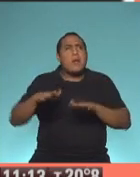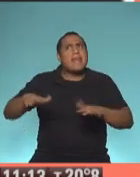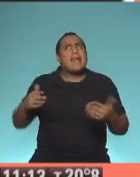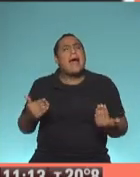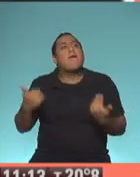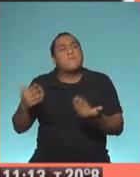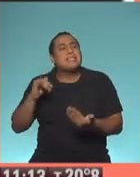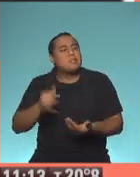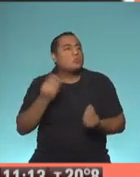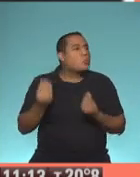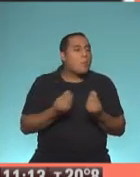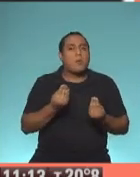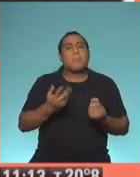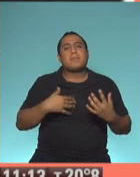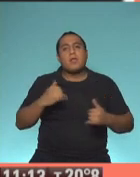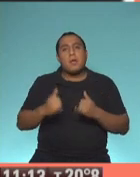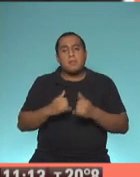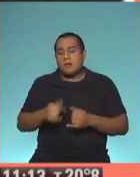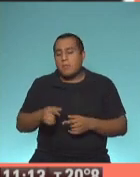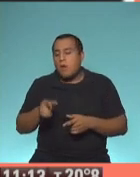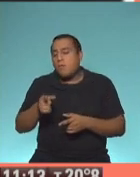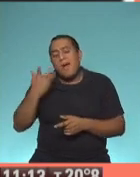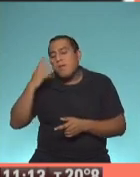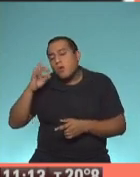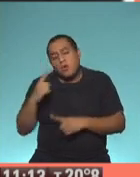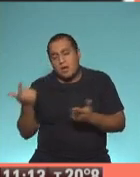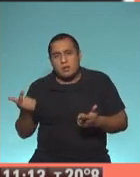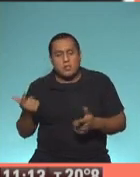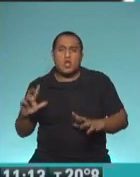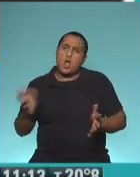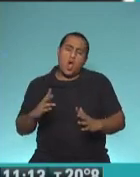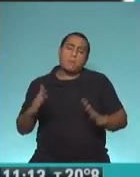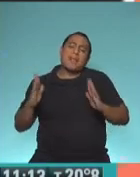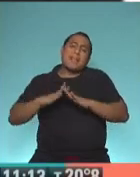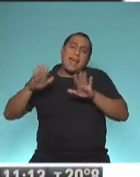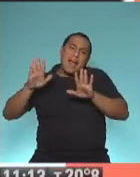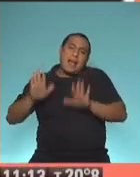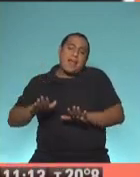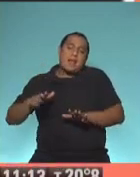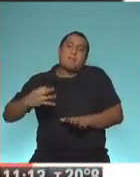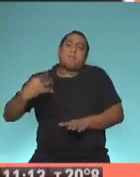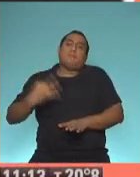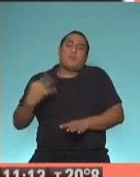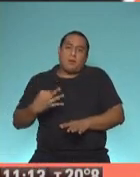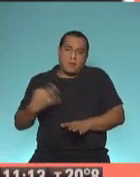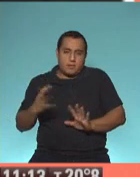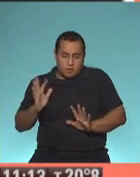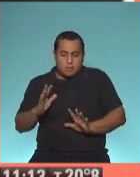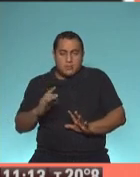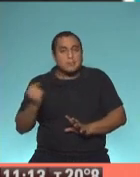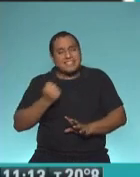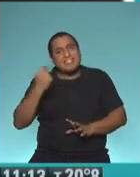chicos y no cómo explicarles que no tienen abuelos. O sea que ha sido buena la cuarentena. Claro. Empecemos a poner cosas en perspectiva,